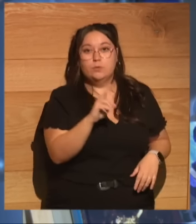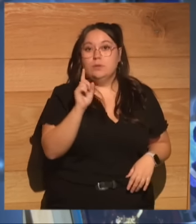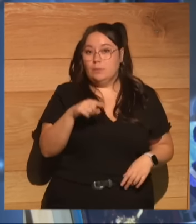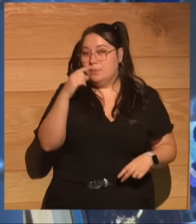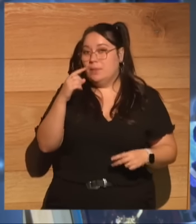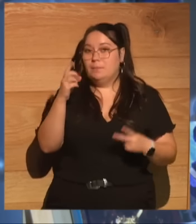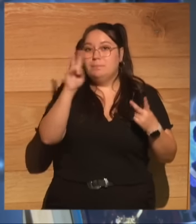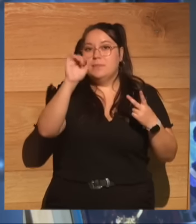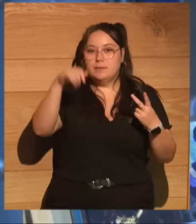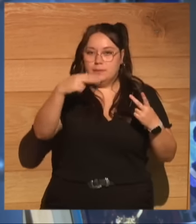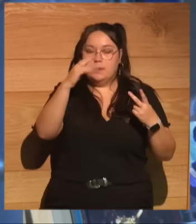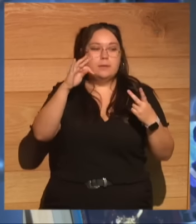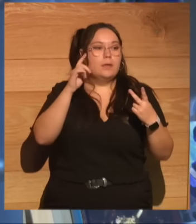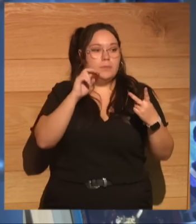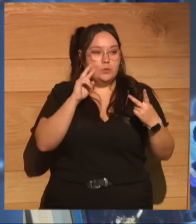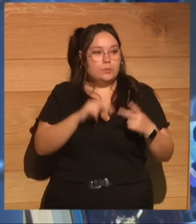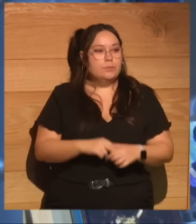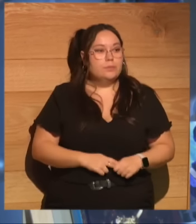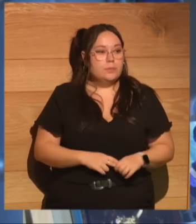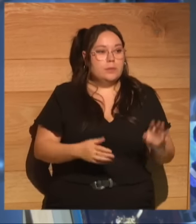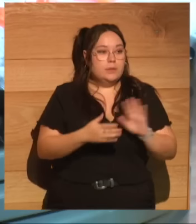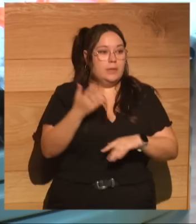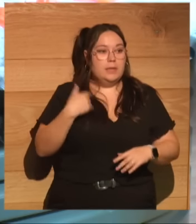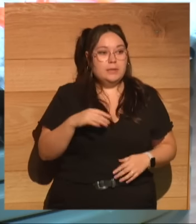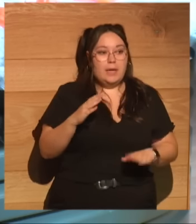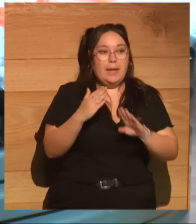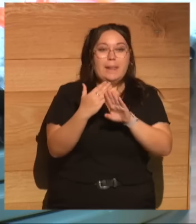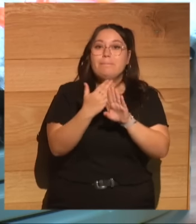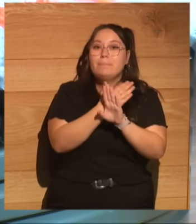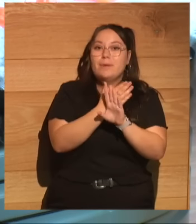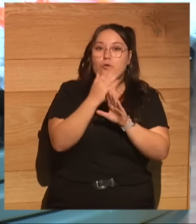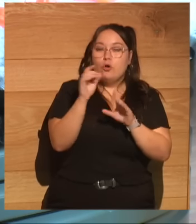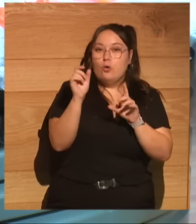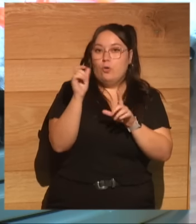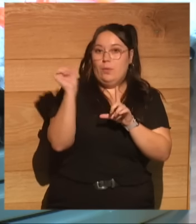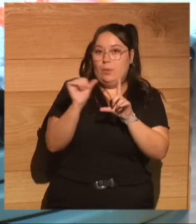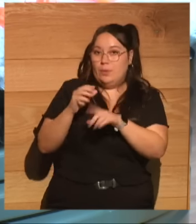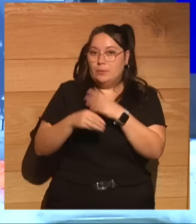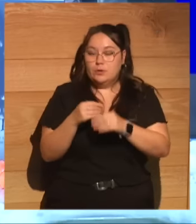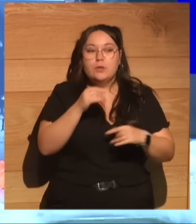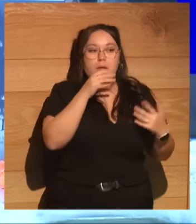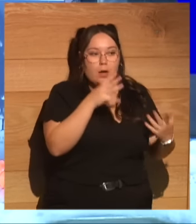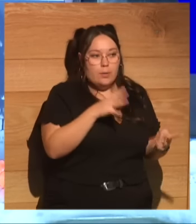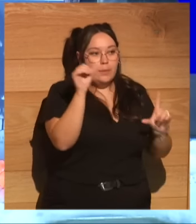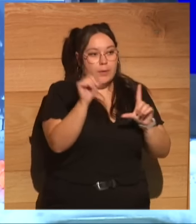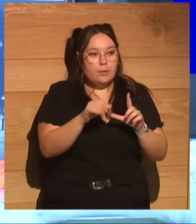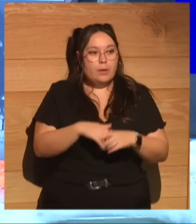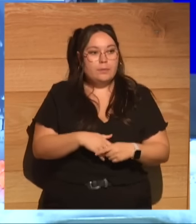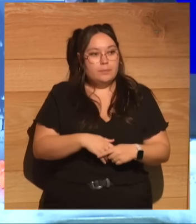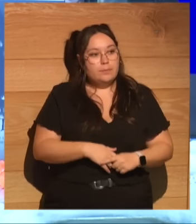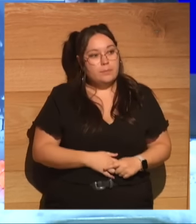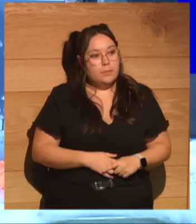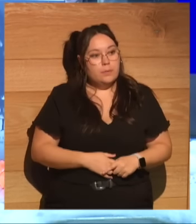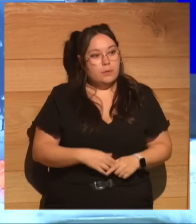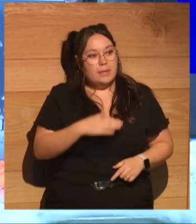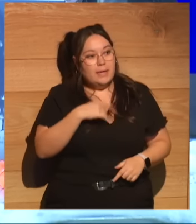visto Vincent. Efectivamente, yo creo que ya hemos hecho todo el recorrido previo y ahora ya podemos empezar con las películas. ¿Vas a decir hecha? Pues ya, sí.